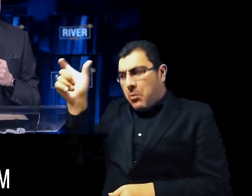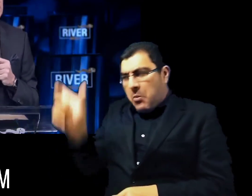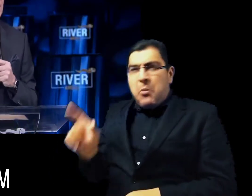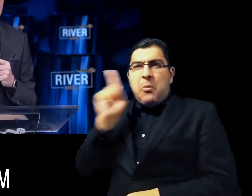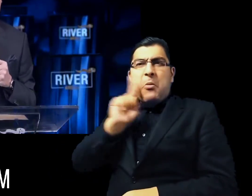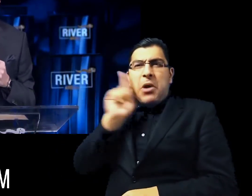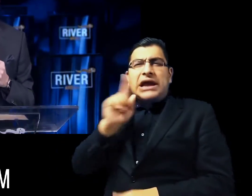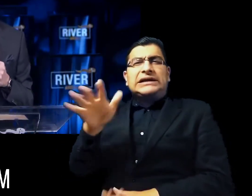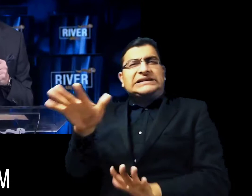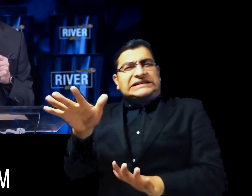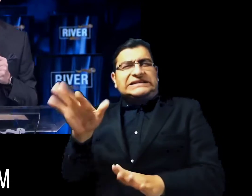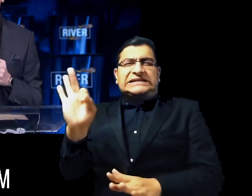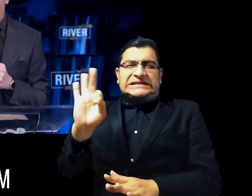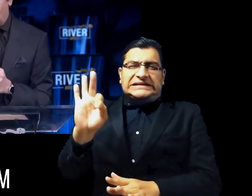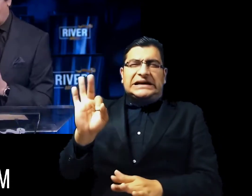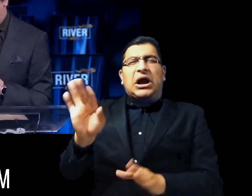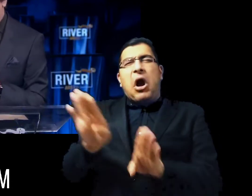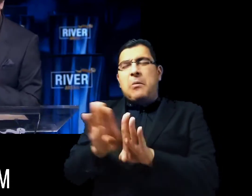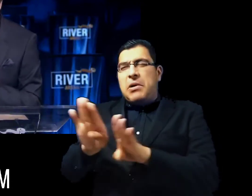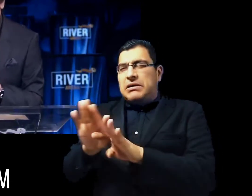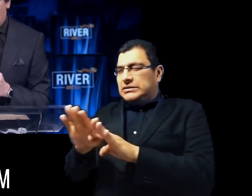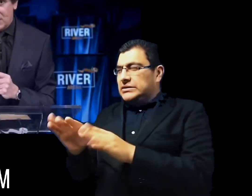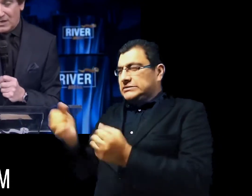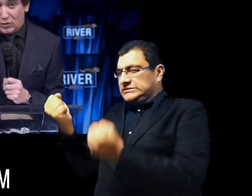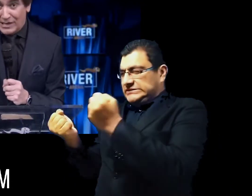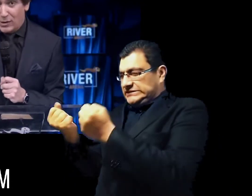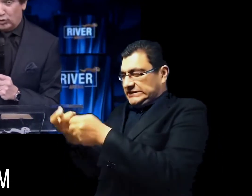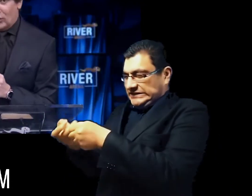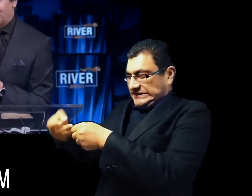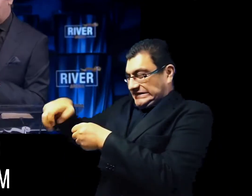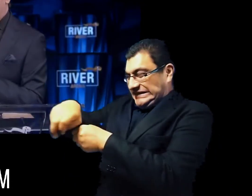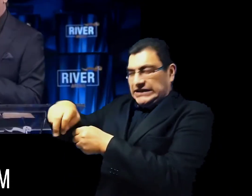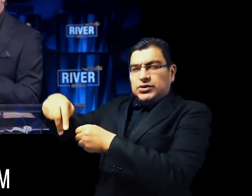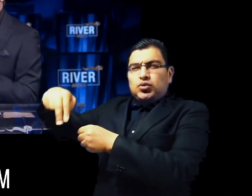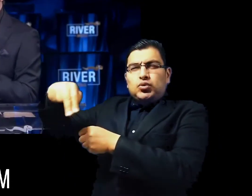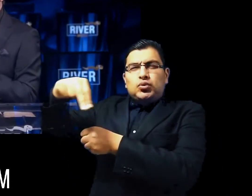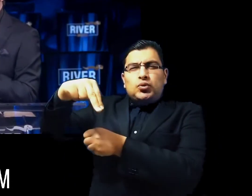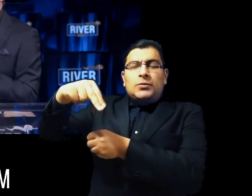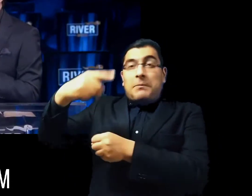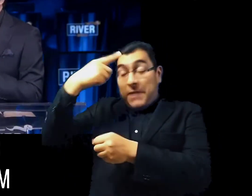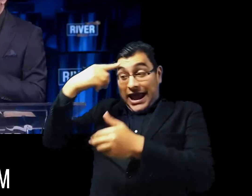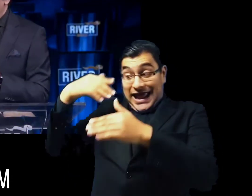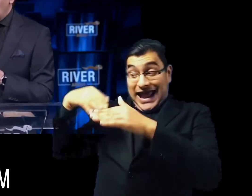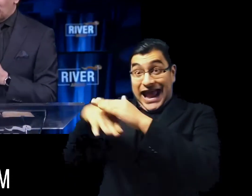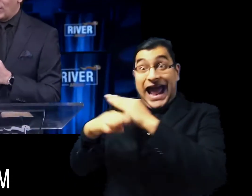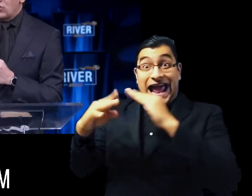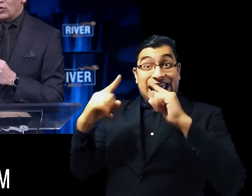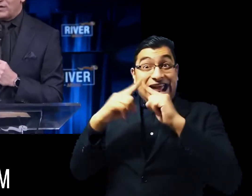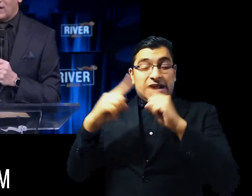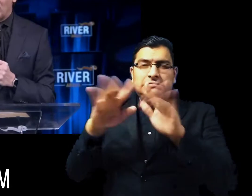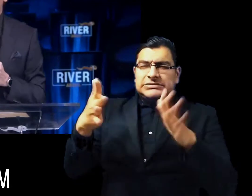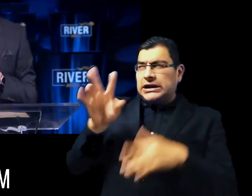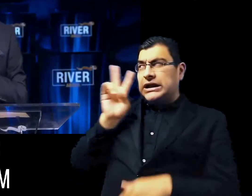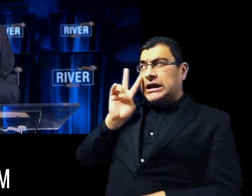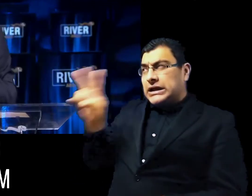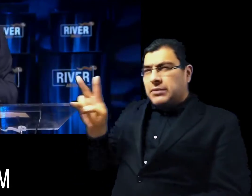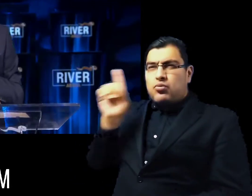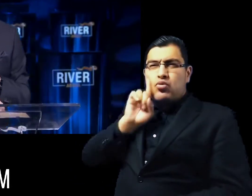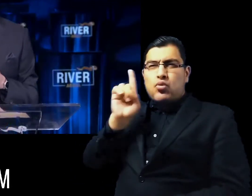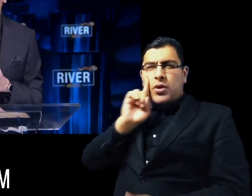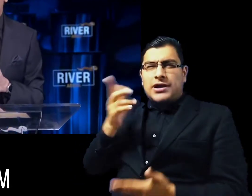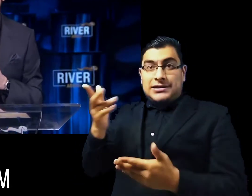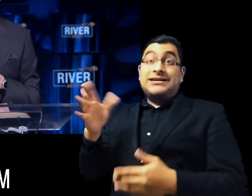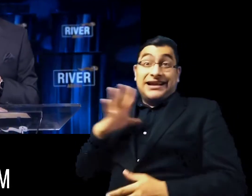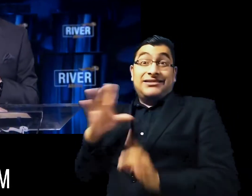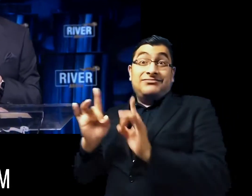mujer, ya apenas estacionó entre lo que salió del auto hasta la iglesia, hasta el templo, podía uno ver que era una dama que